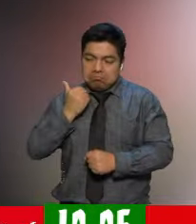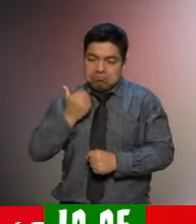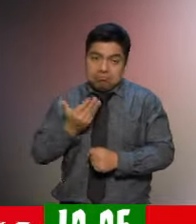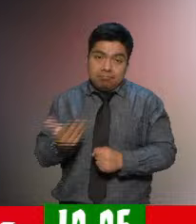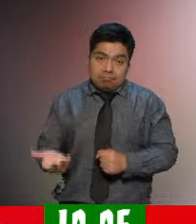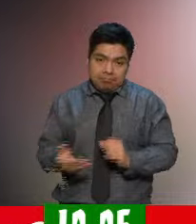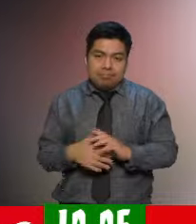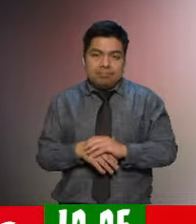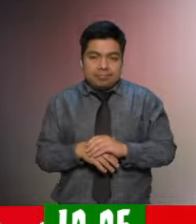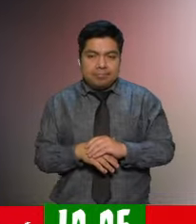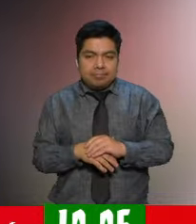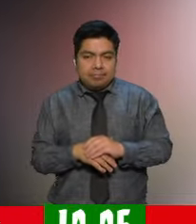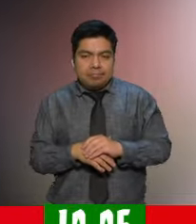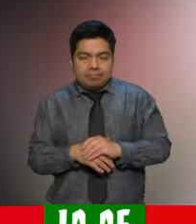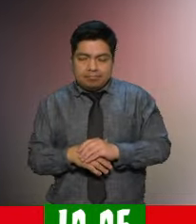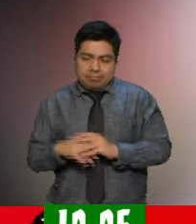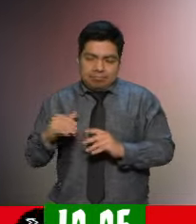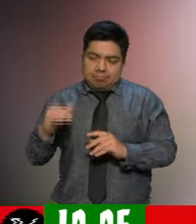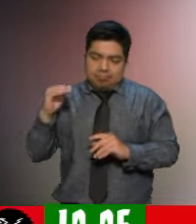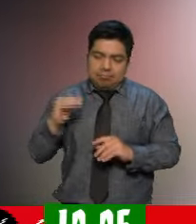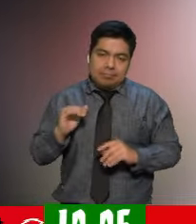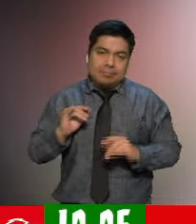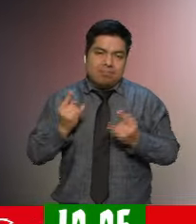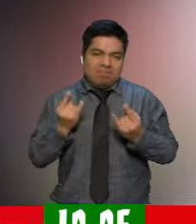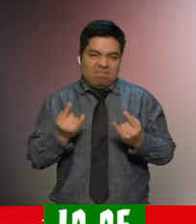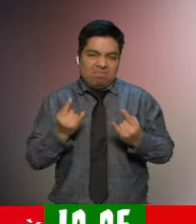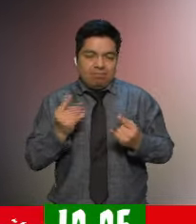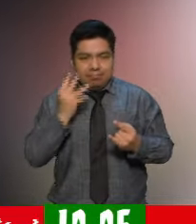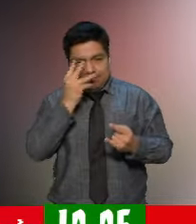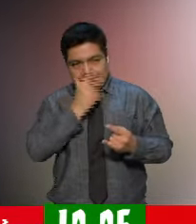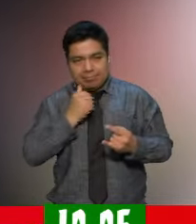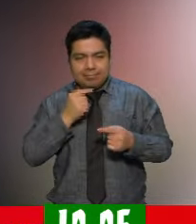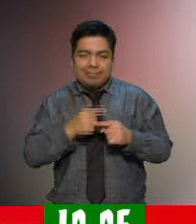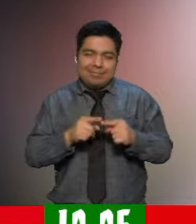soy más grande que él. Rock bonito. ¿No? Eso que hace.